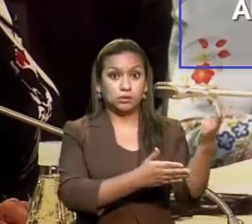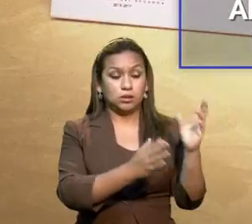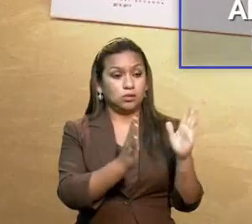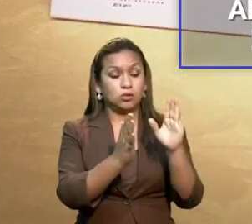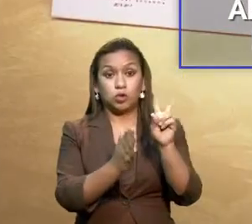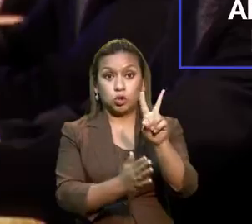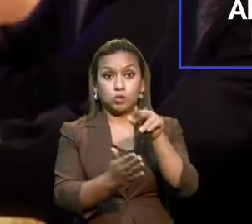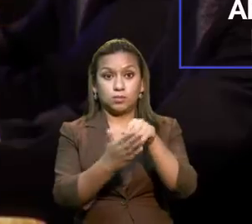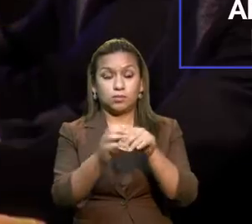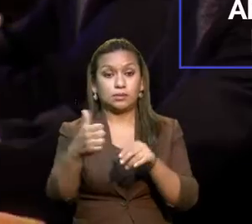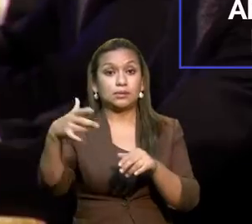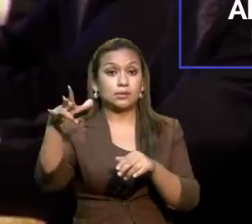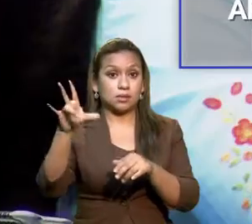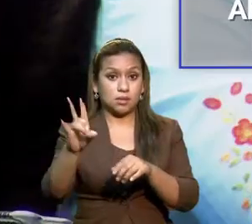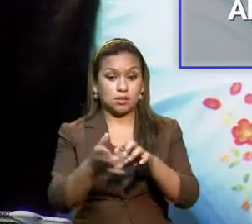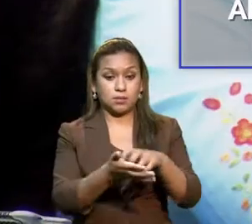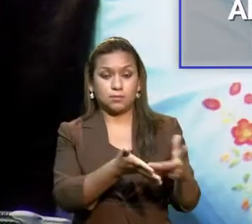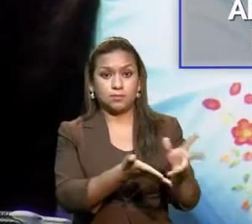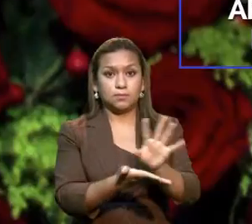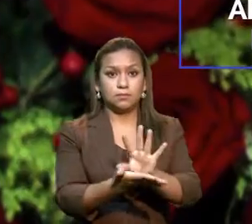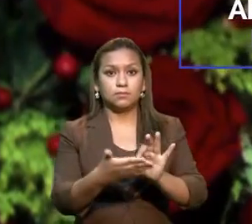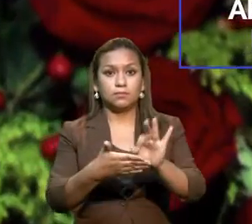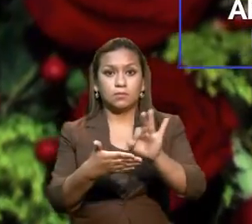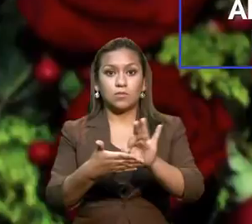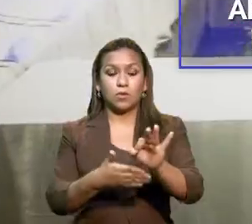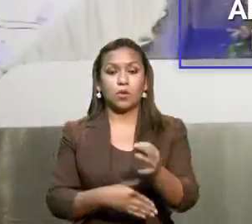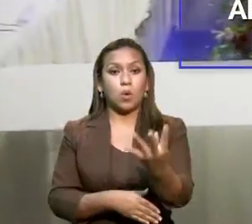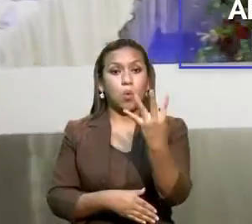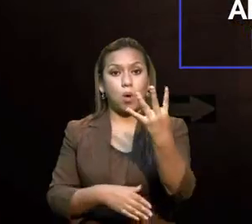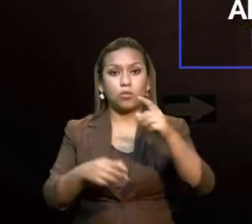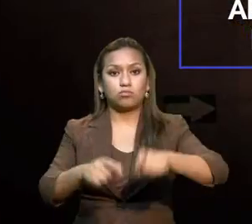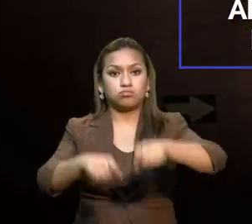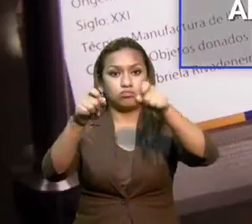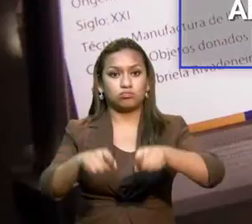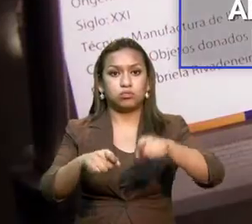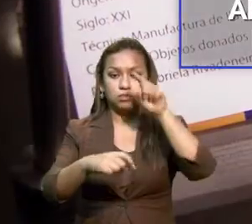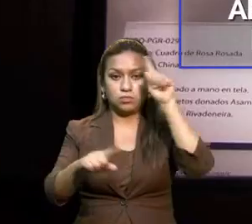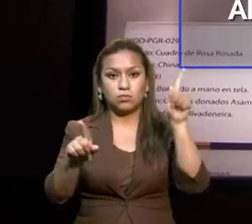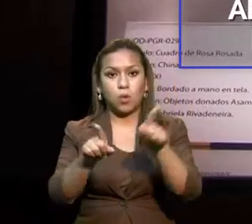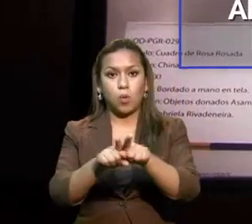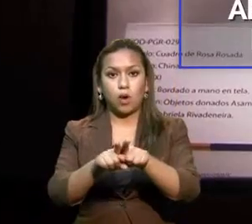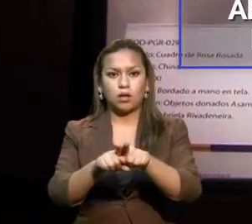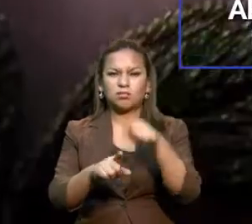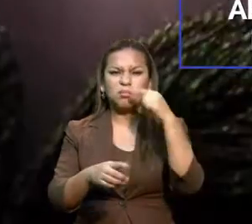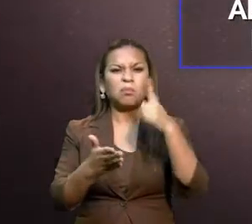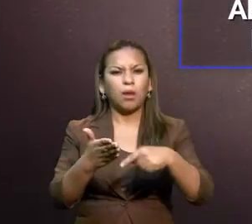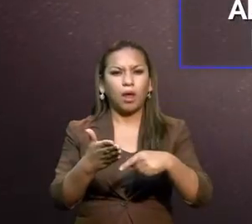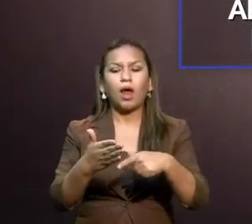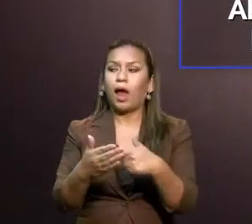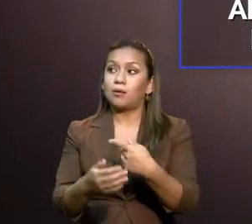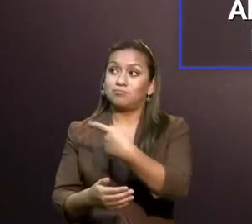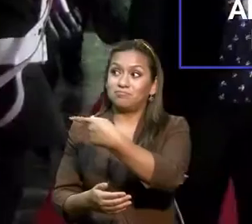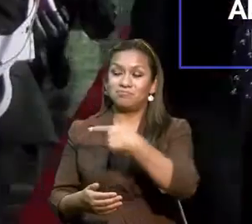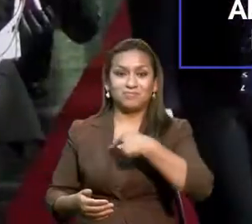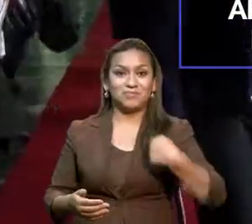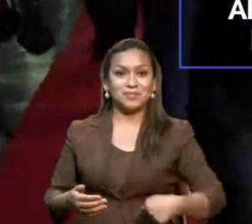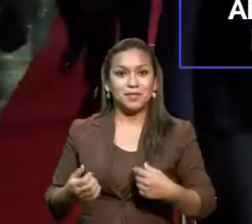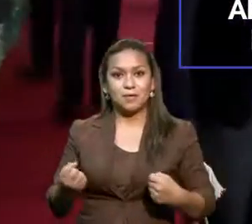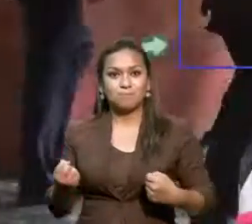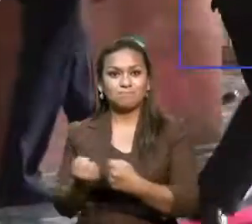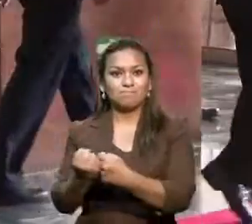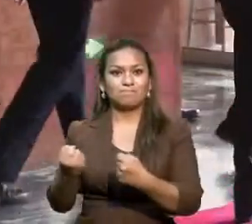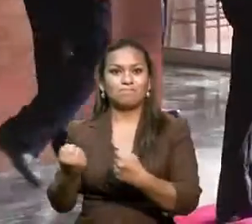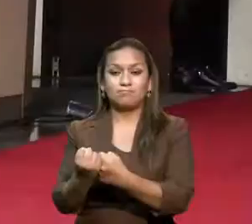legislativo 2013-2017, la Asamblea Nacional ha aprobado 4 convenios y acuerdos para fortalecer las relaciones con